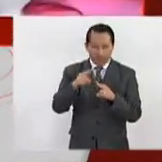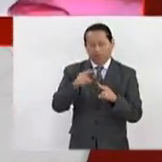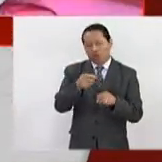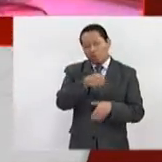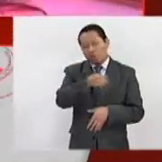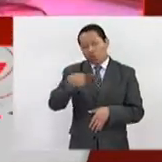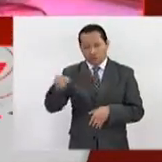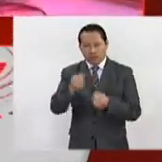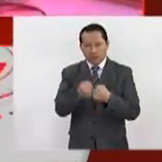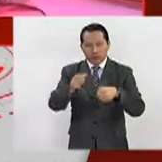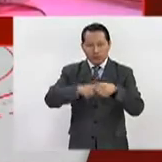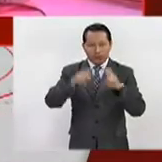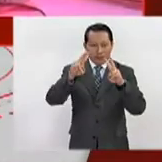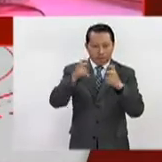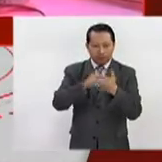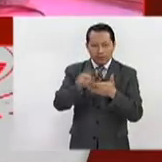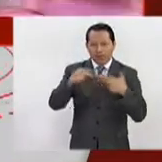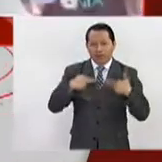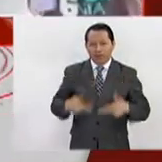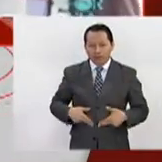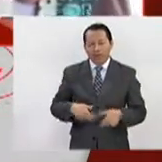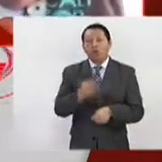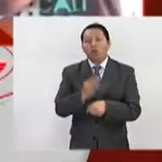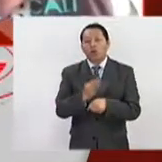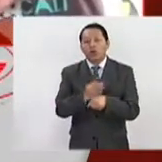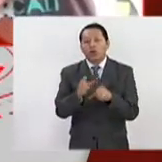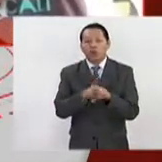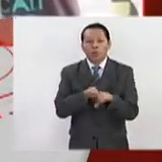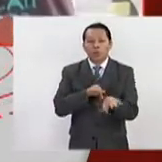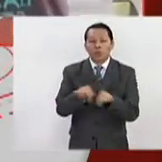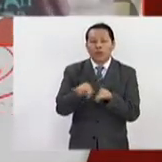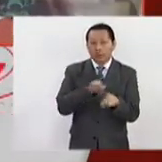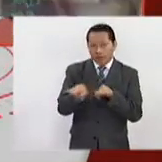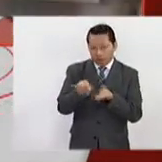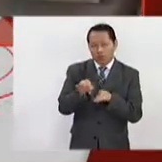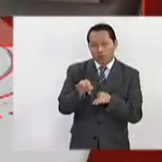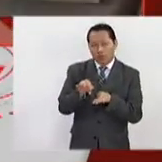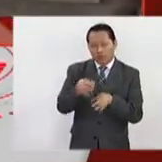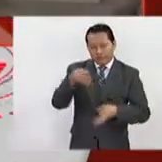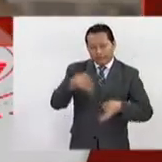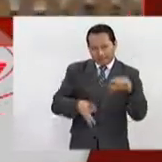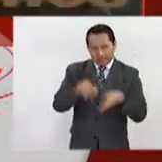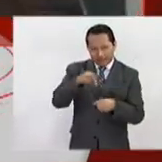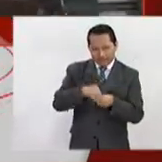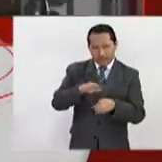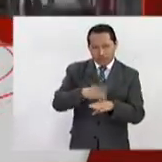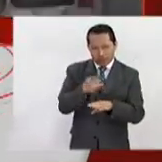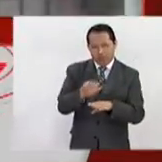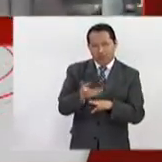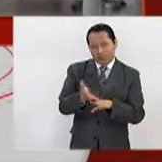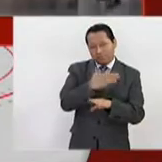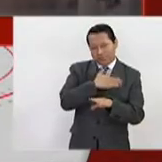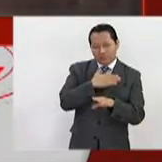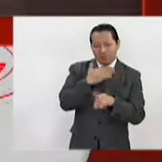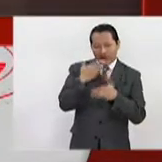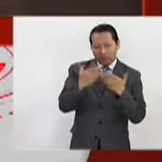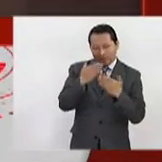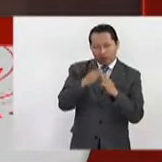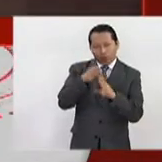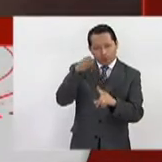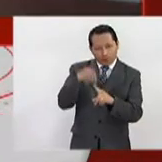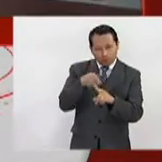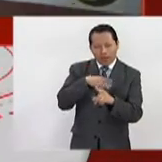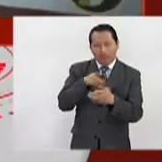supuesto, de derechos humanos. El hecho de que esté actualmente en una función electoral es porque mi formación original es como especialista en